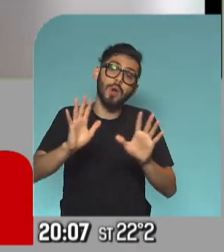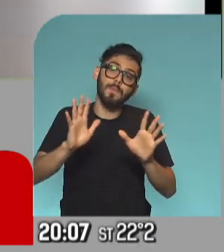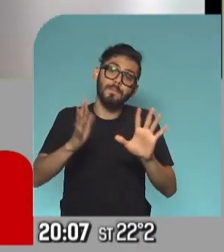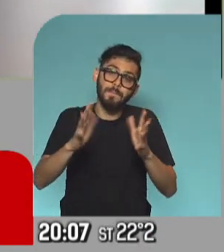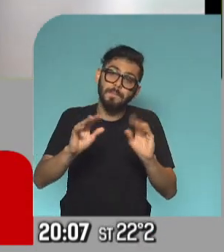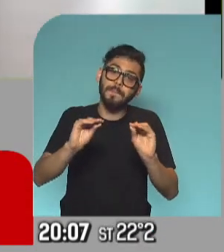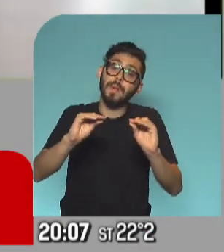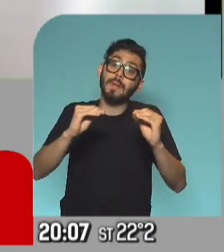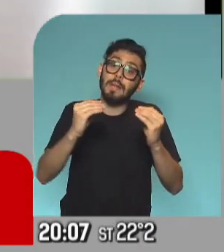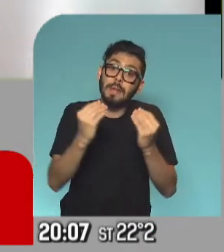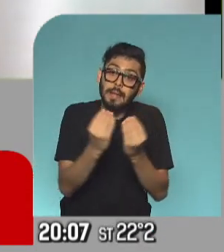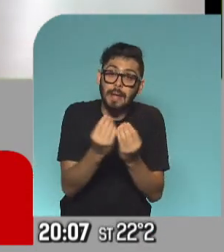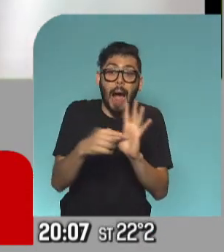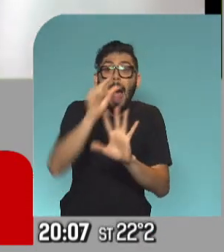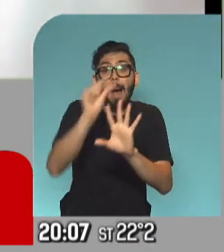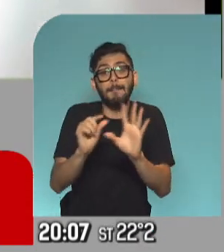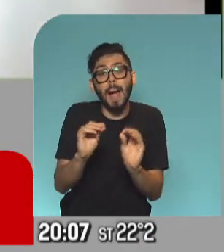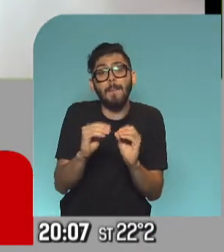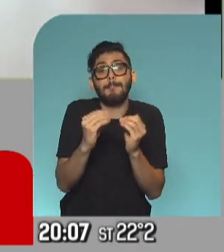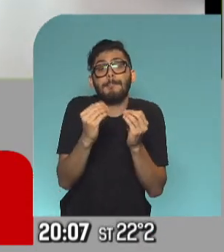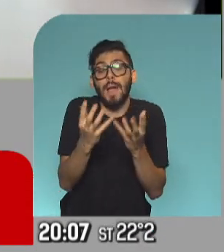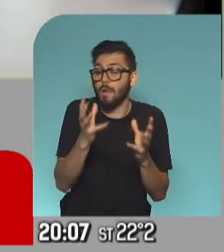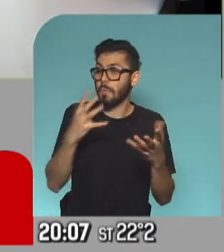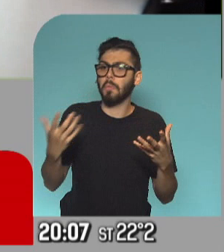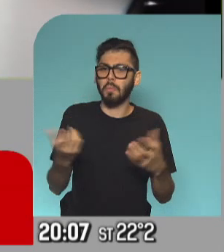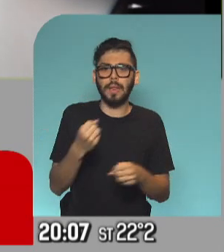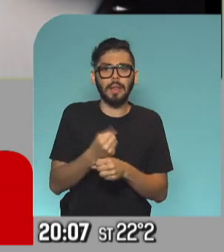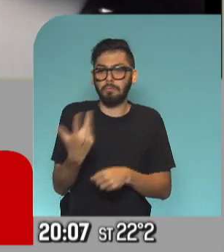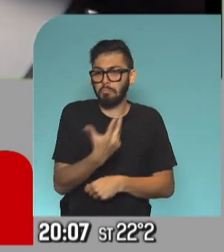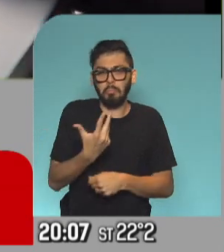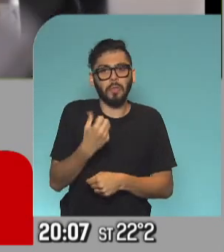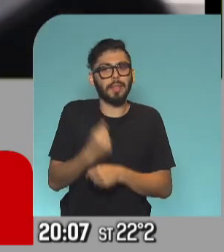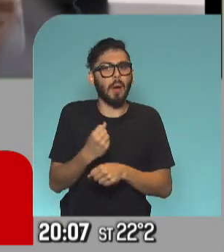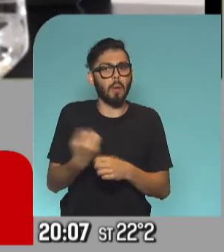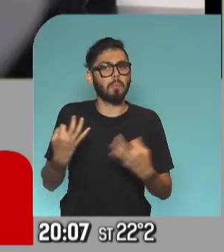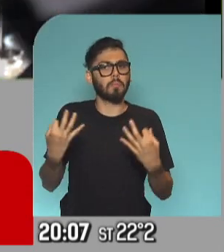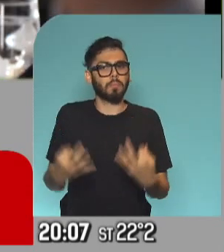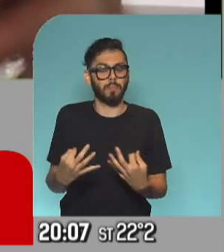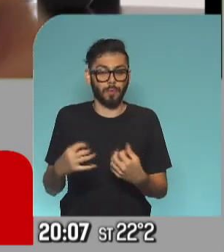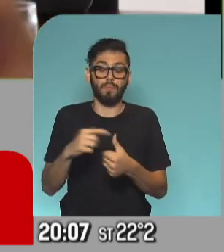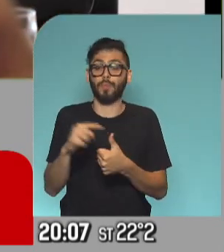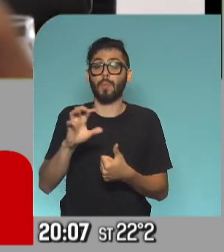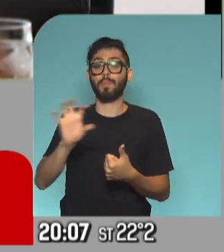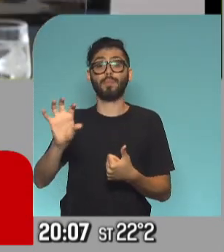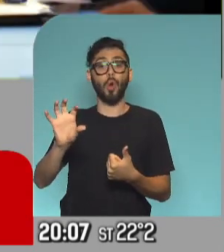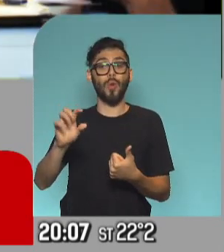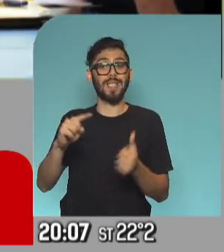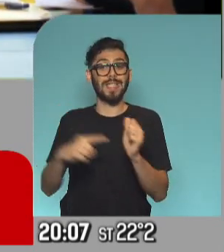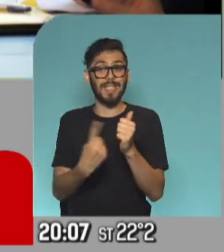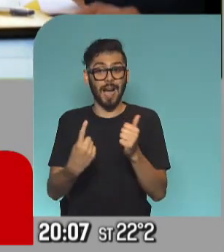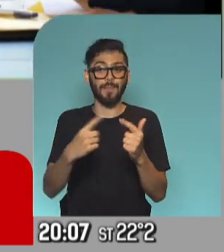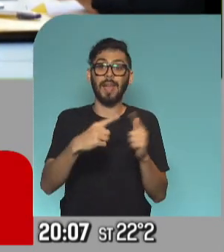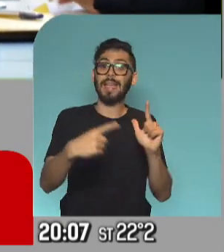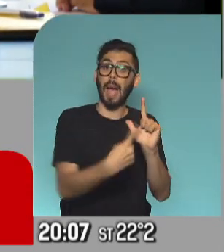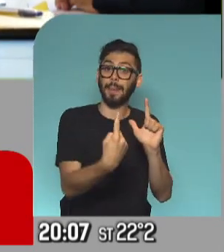AMBA es ese, cómo se pudo trabajar en conjunto entre las tres jurisdicciones, la provincia de Buenos Aires, la ciudad y la nación. Ayer